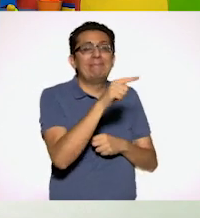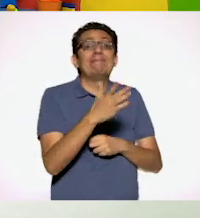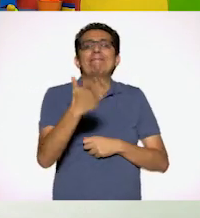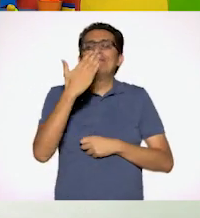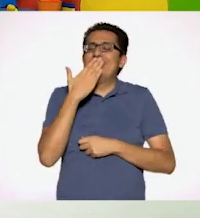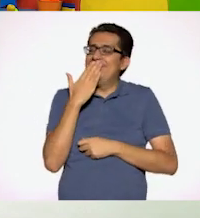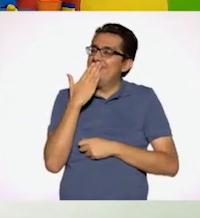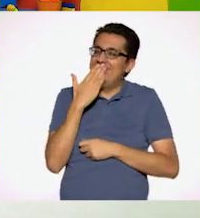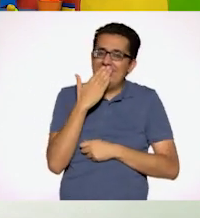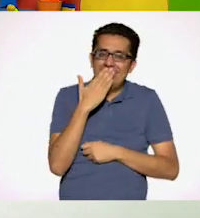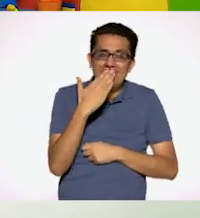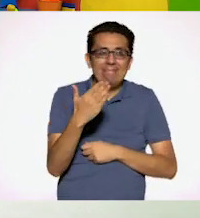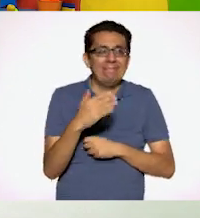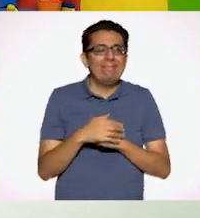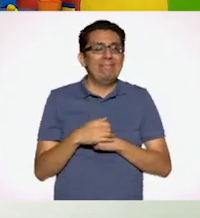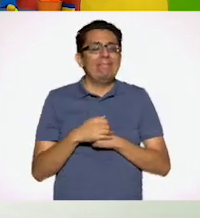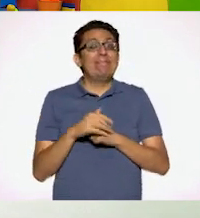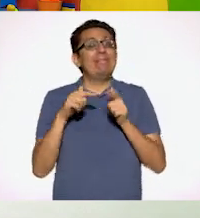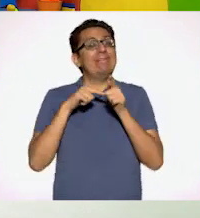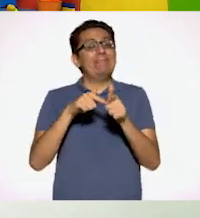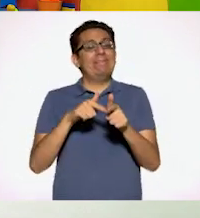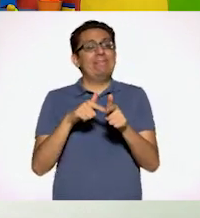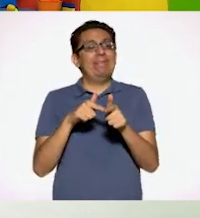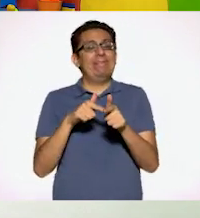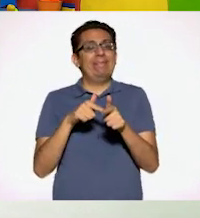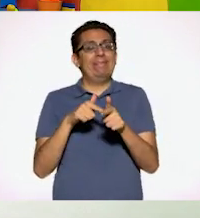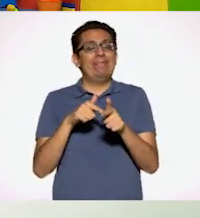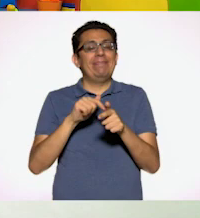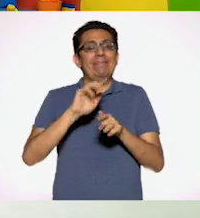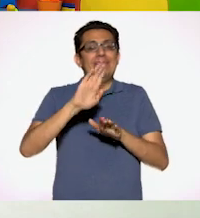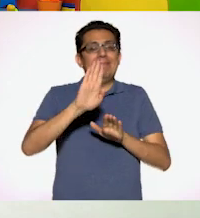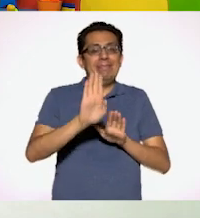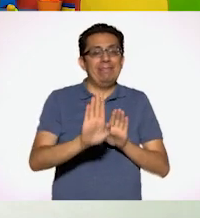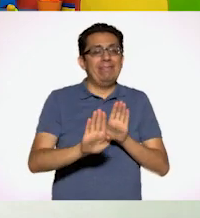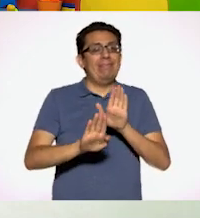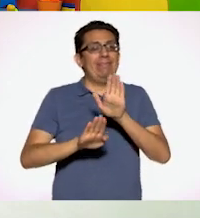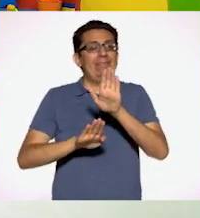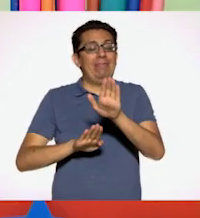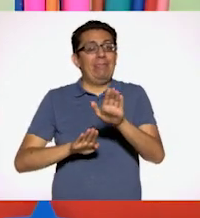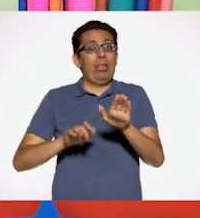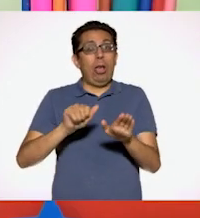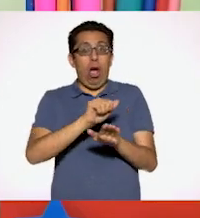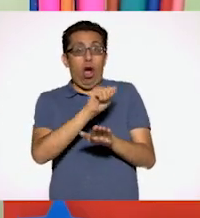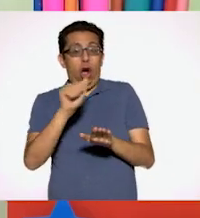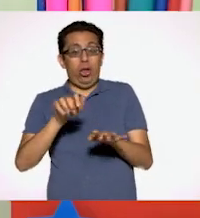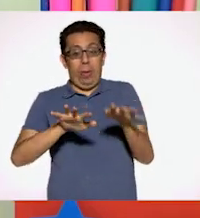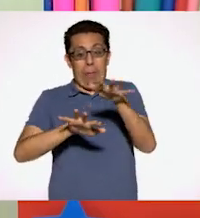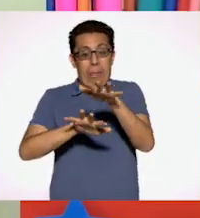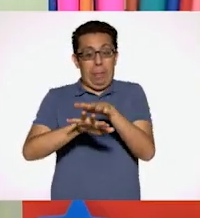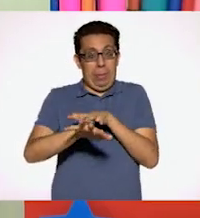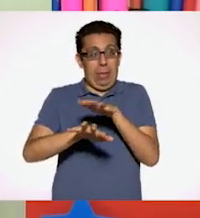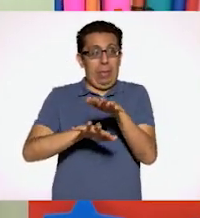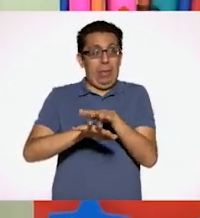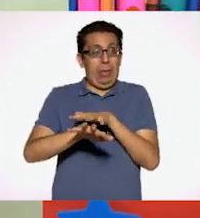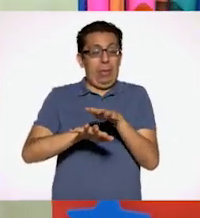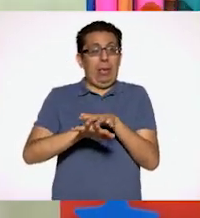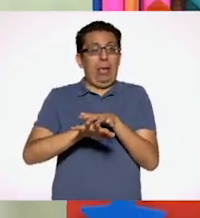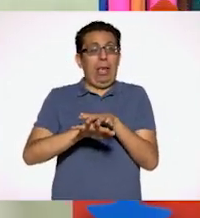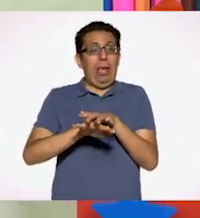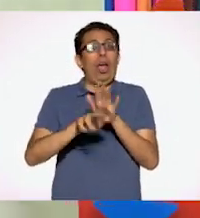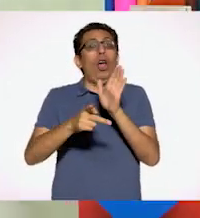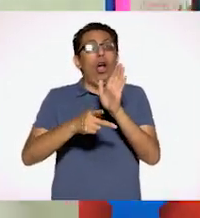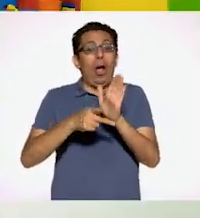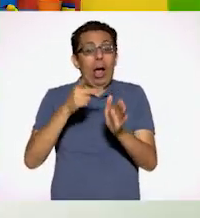bien, Sohar, vamos. Y voy caminando y con el otro pie, que no lo he hecho, encuentro una